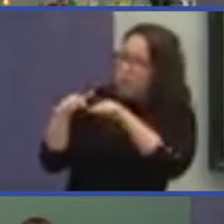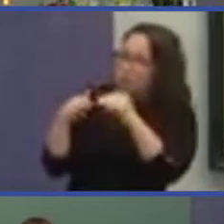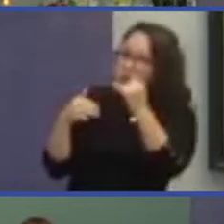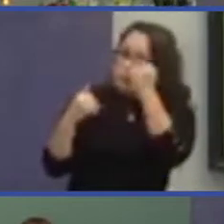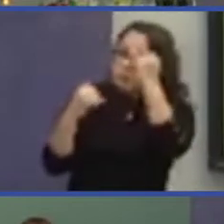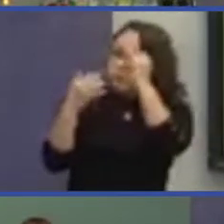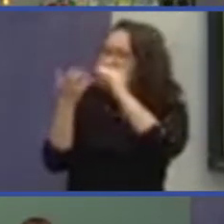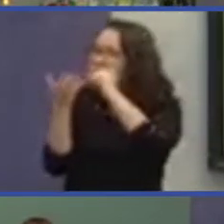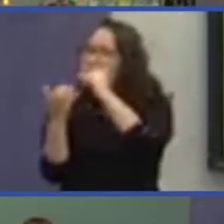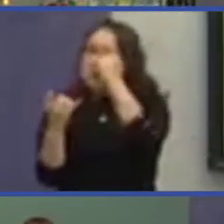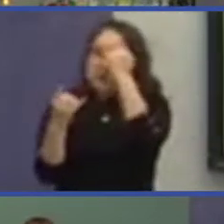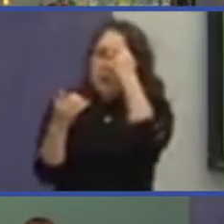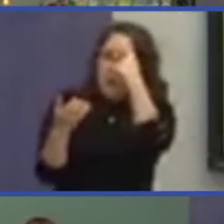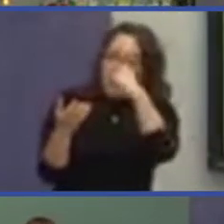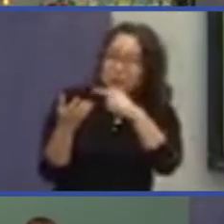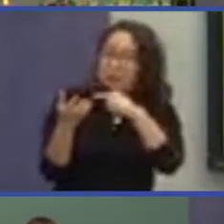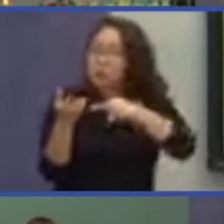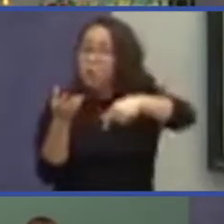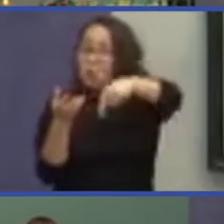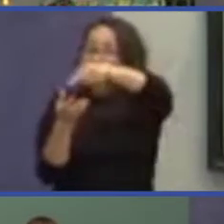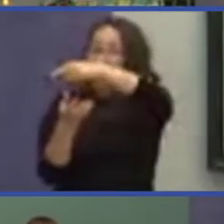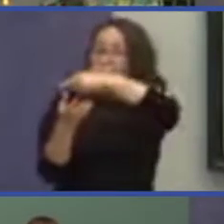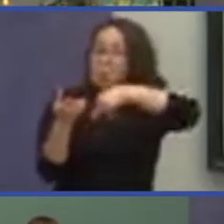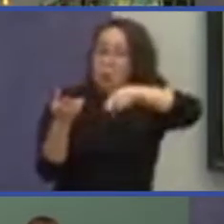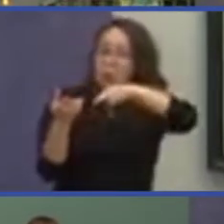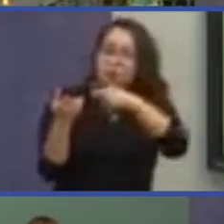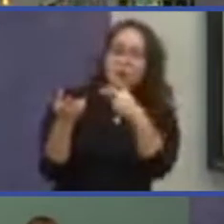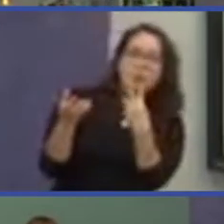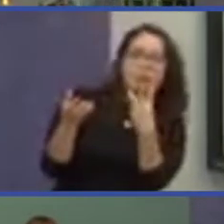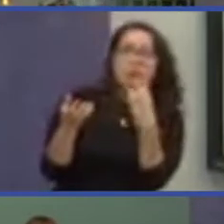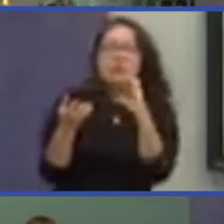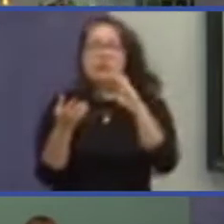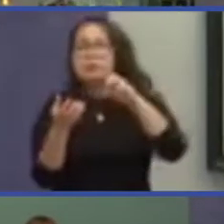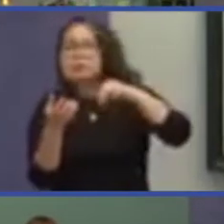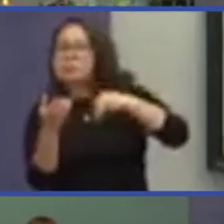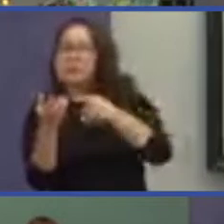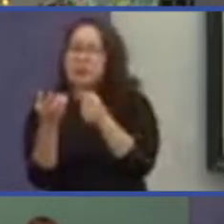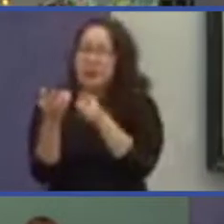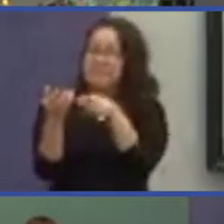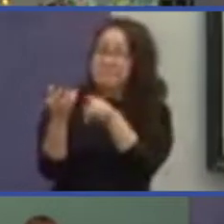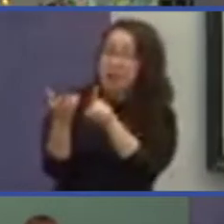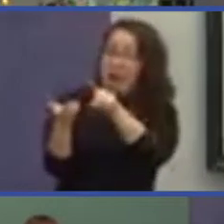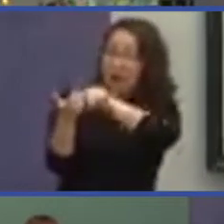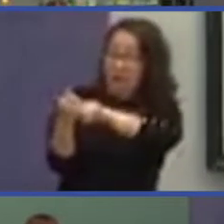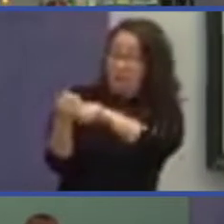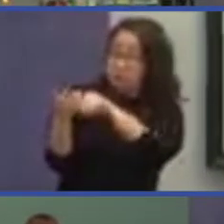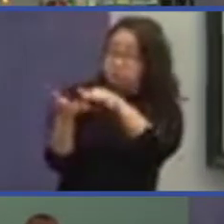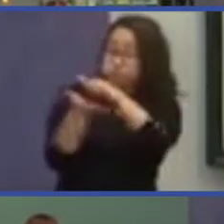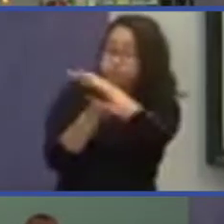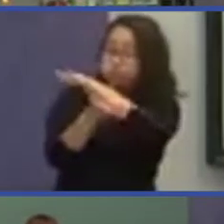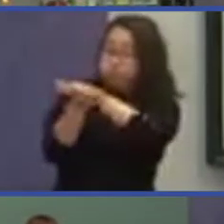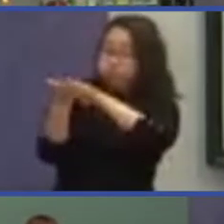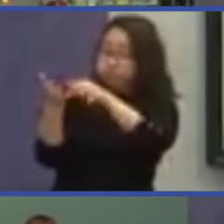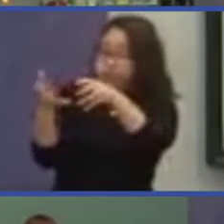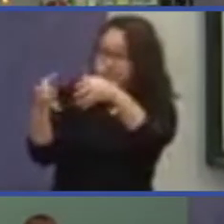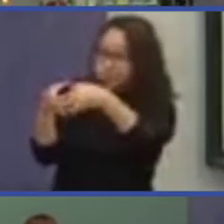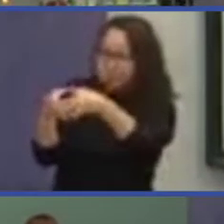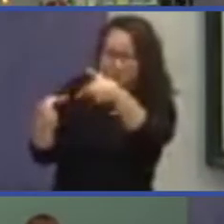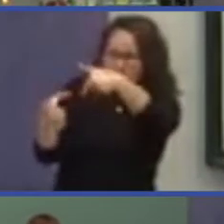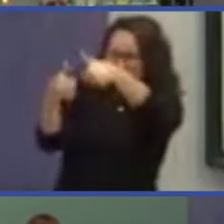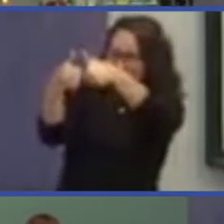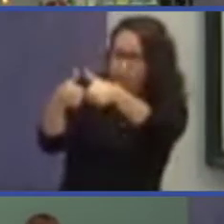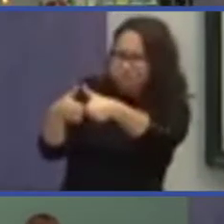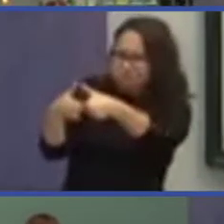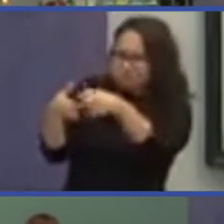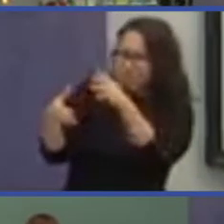LED sería de dos o tres centímetros pero el espacio cósmico estaba ahí sin disminución de tamaño cada cosa